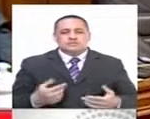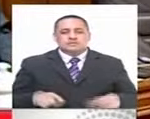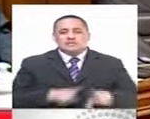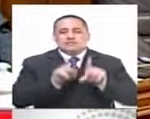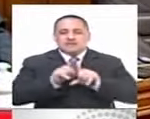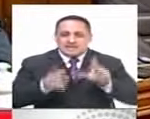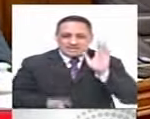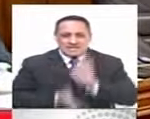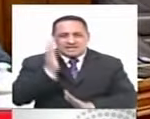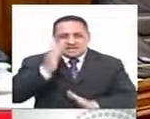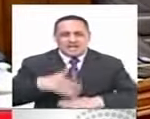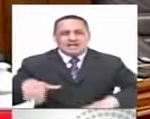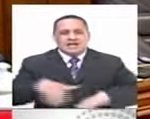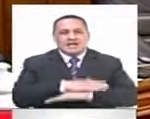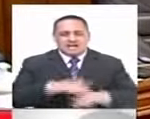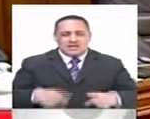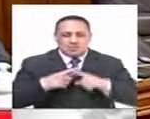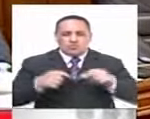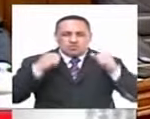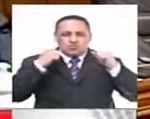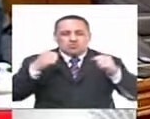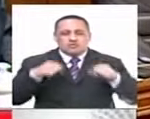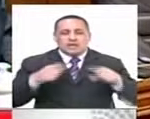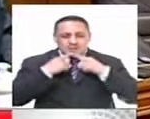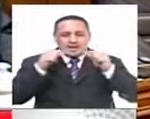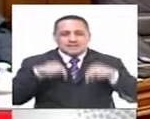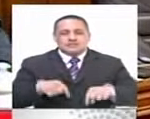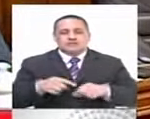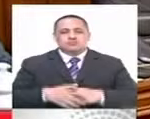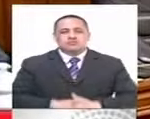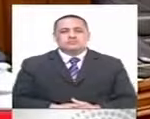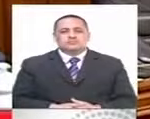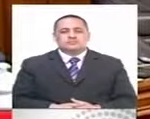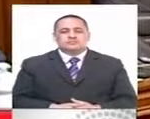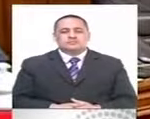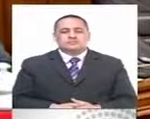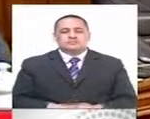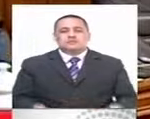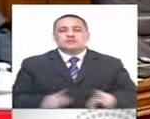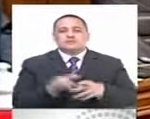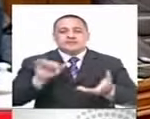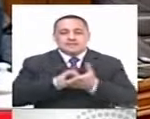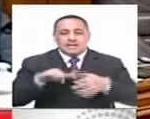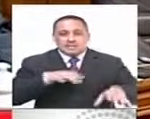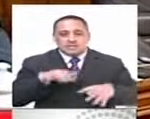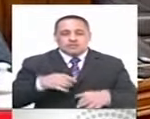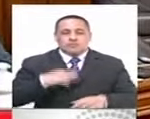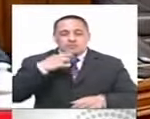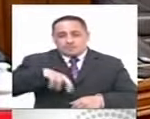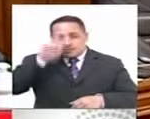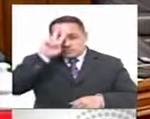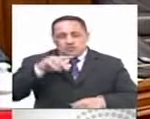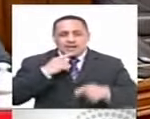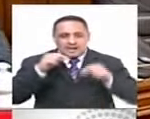salir a las calles, a los pueblos, a las comunidades, aquí estamos. Si hay que hacerlo por el país, aquí